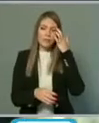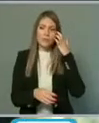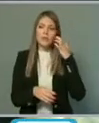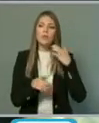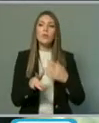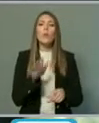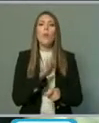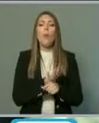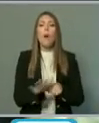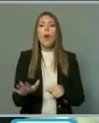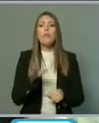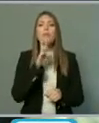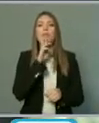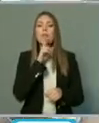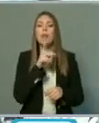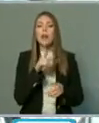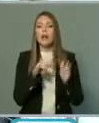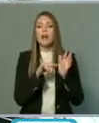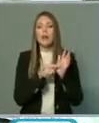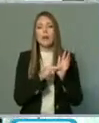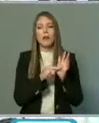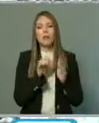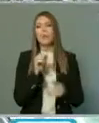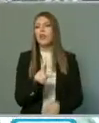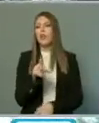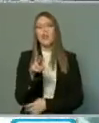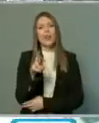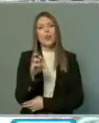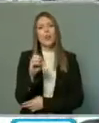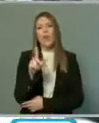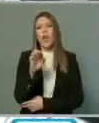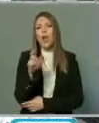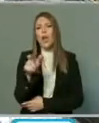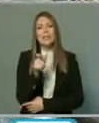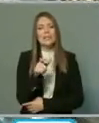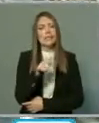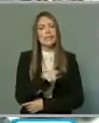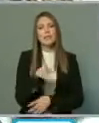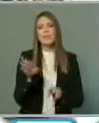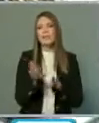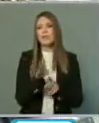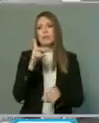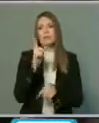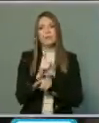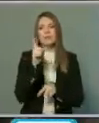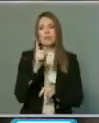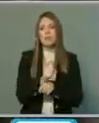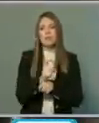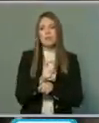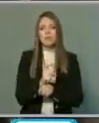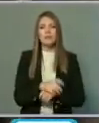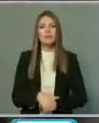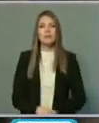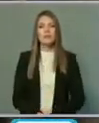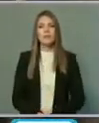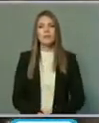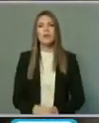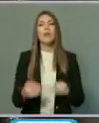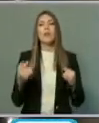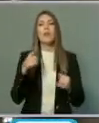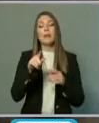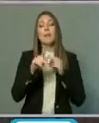mejores relojes? Pues sigue siendo el Rolex, el señor de los relojes. ¿Y de qué país hacen los mejores relojes?